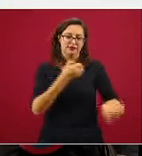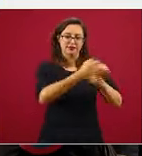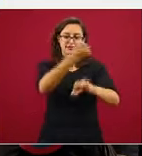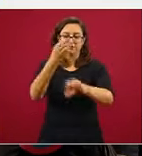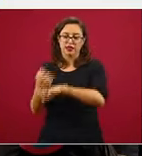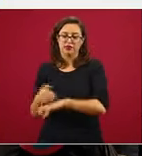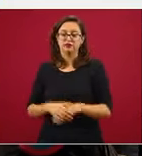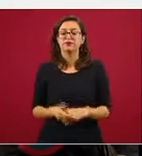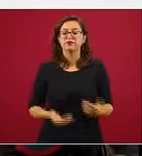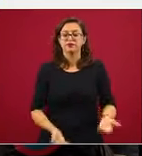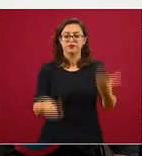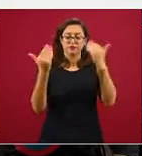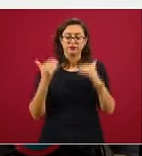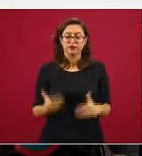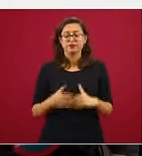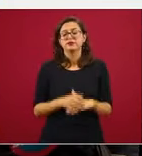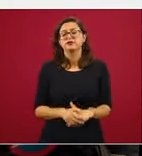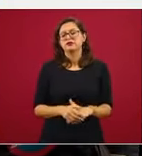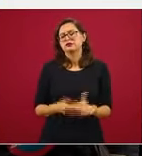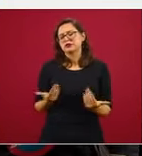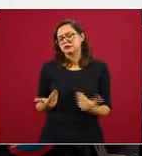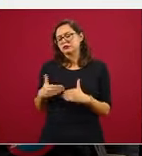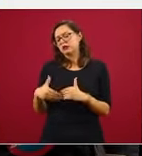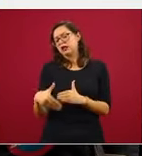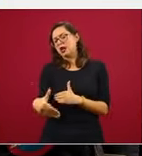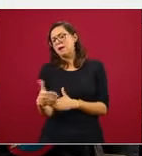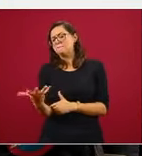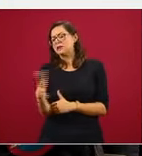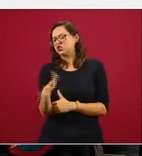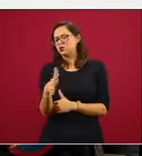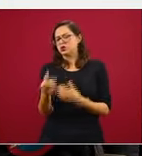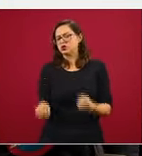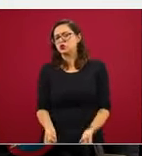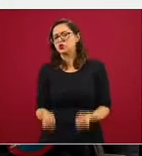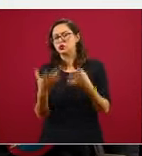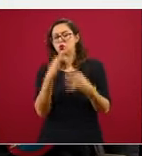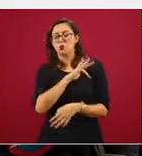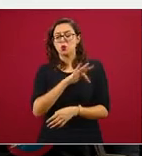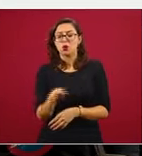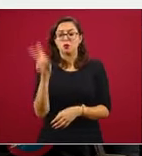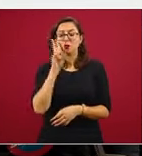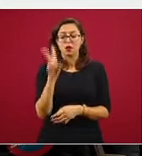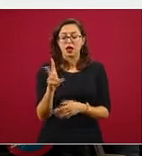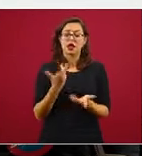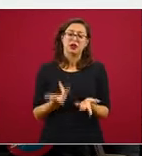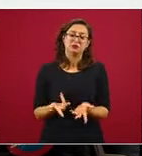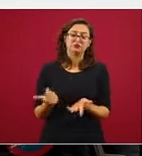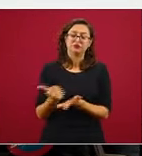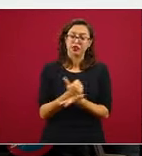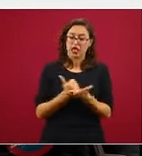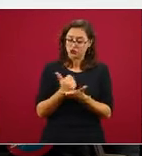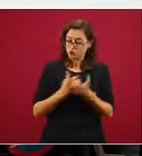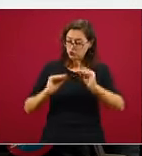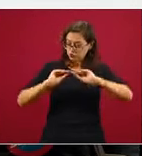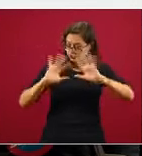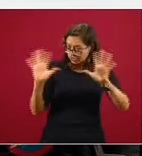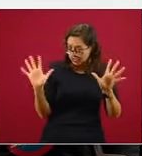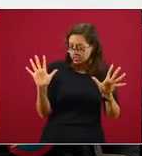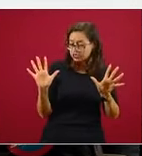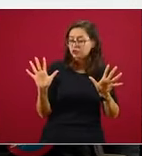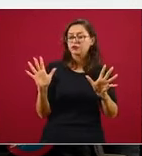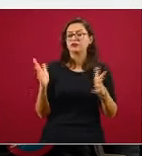donde presentamos los casos estimados. Aquí vemos la curva azul clara, que son toda la cantidad de estos casos estimados, es decir, todos los